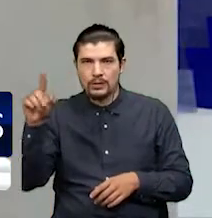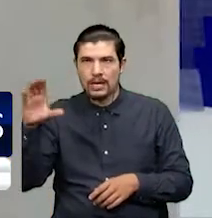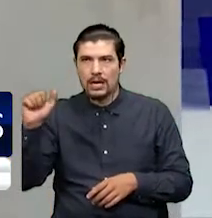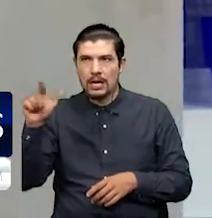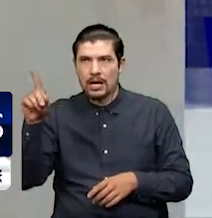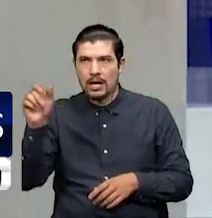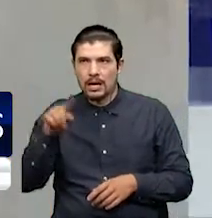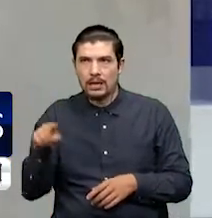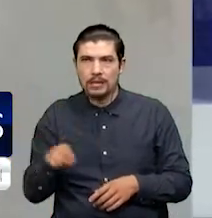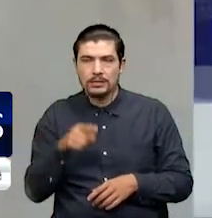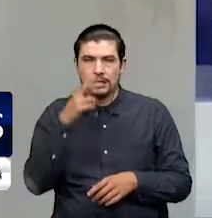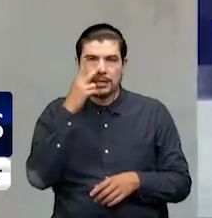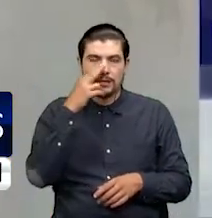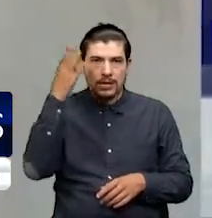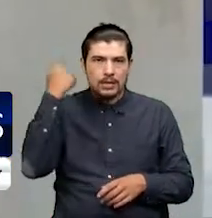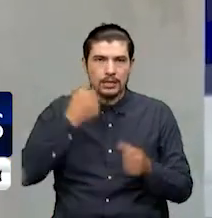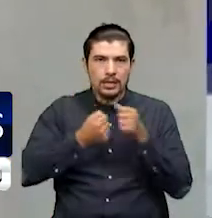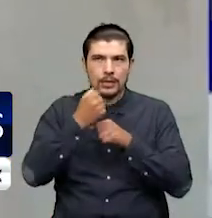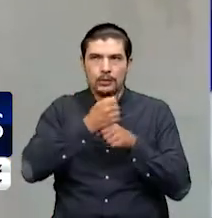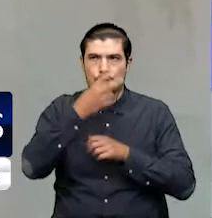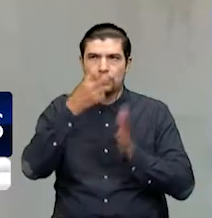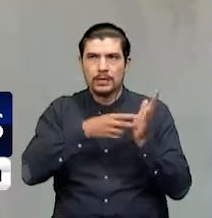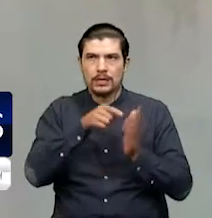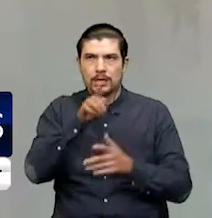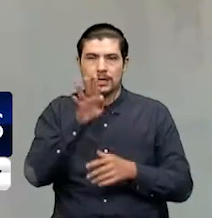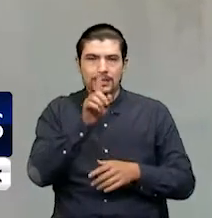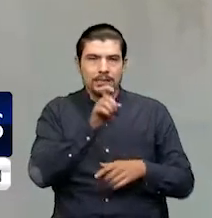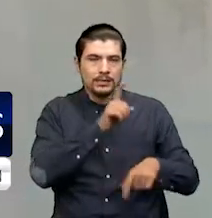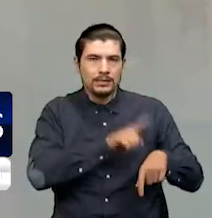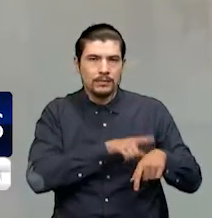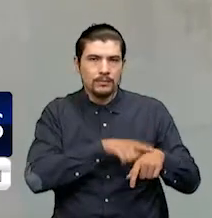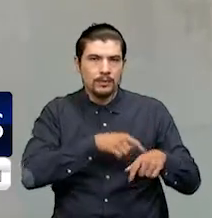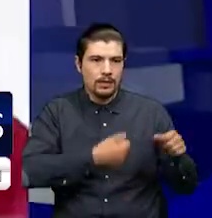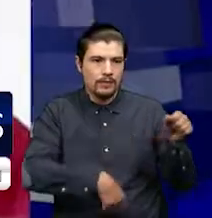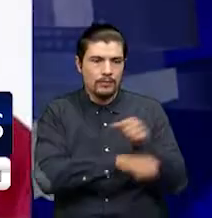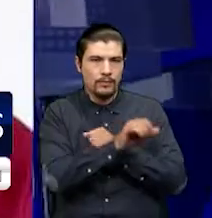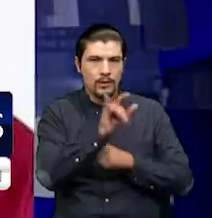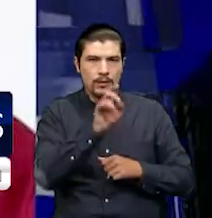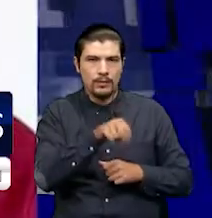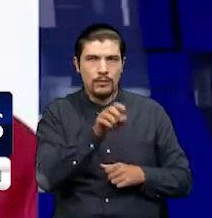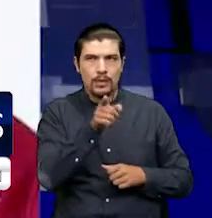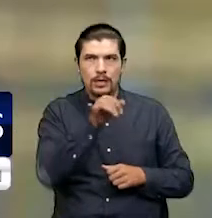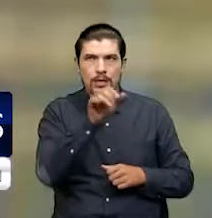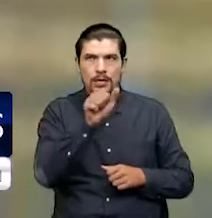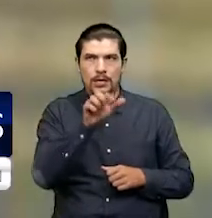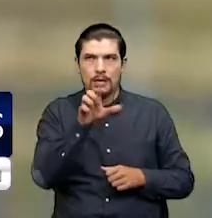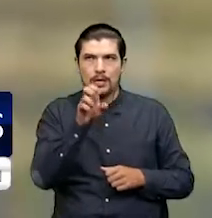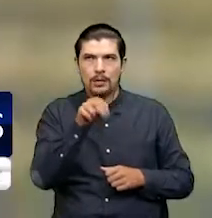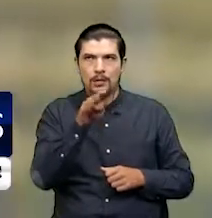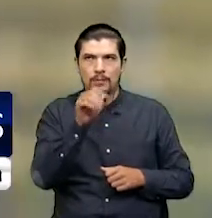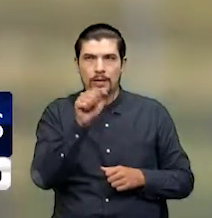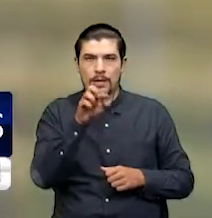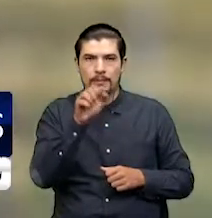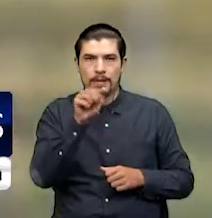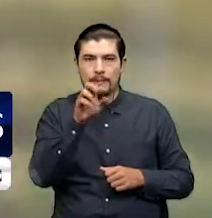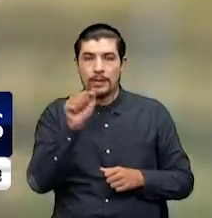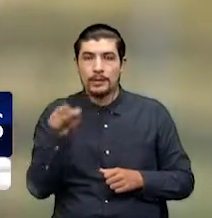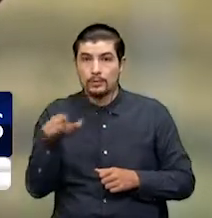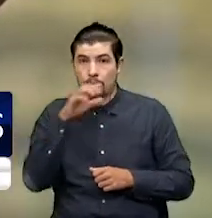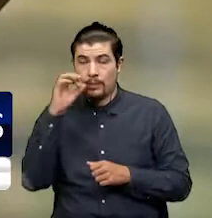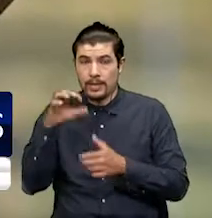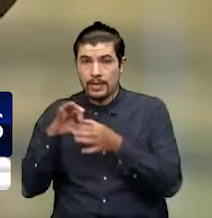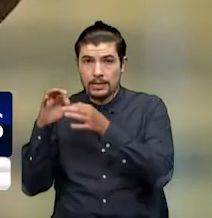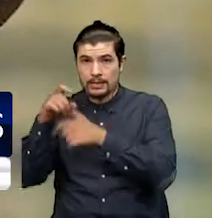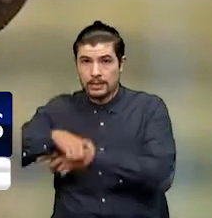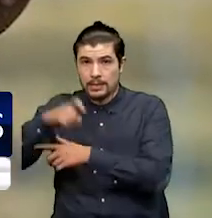en 2014 y estuvo seis temporadas en el fútbol de segunda división de hungría en el lumbar papá por su parte de lanza petrolera confirmó la llegada